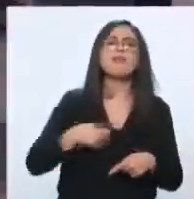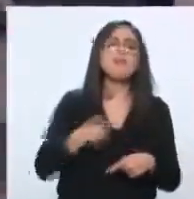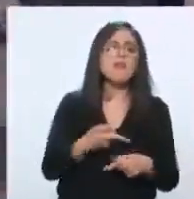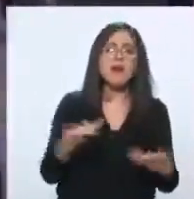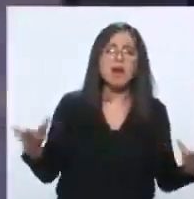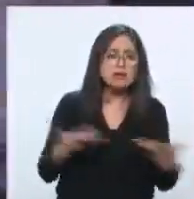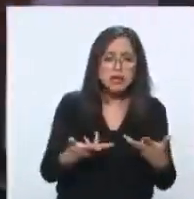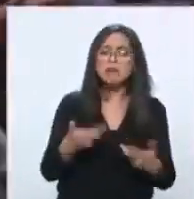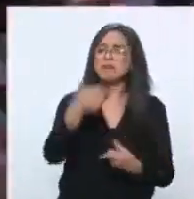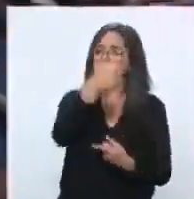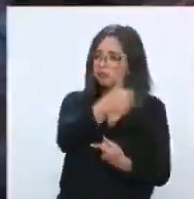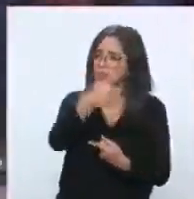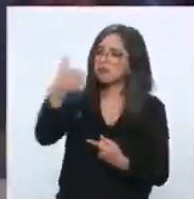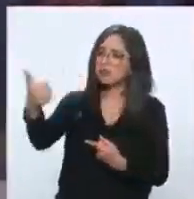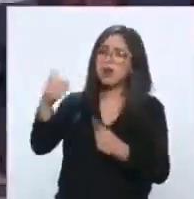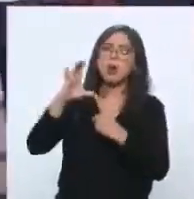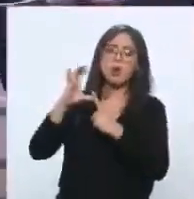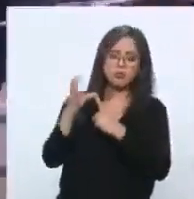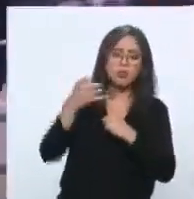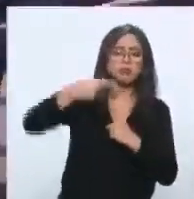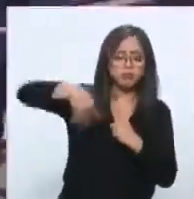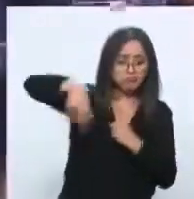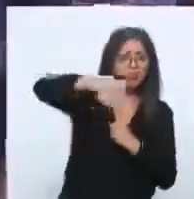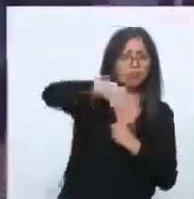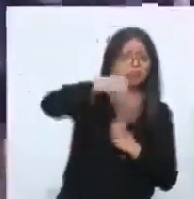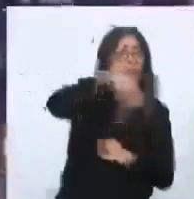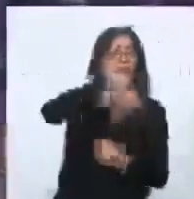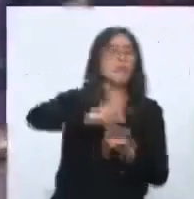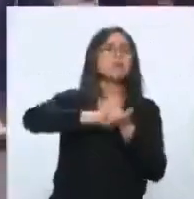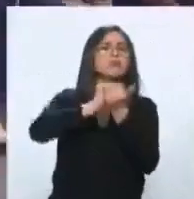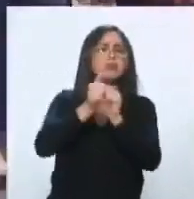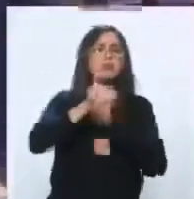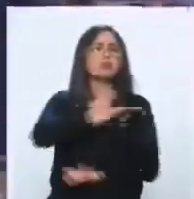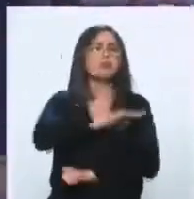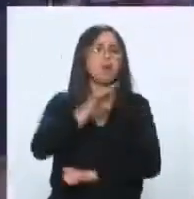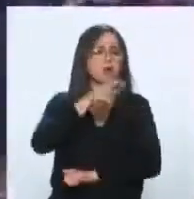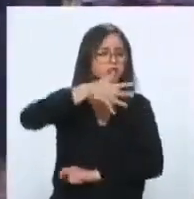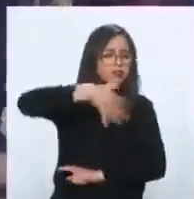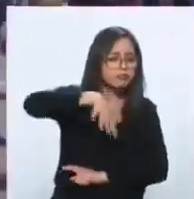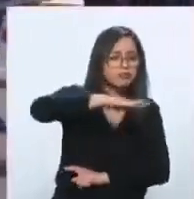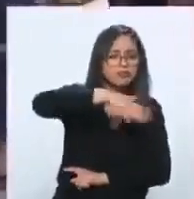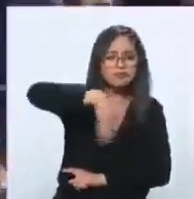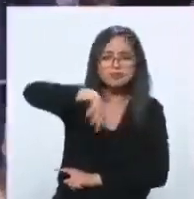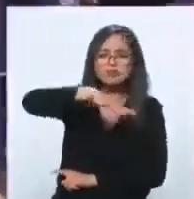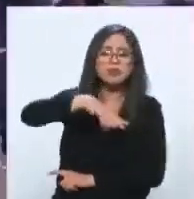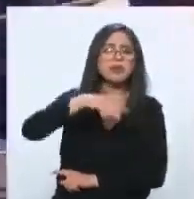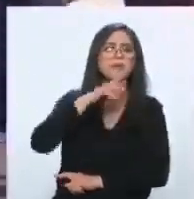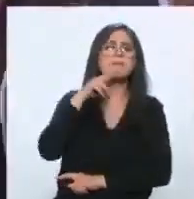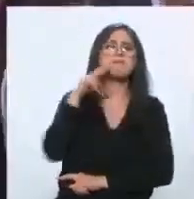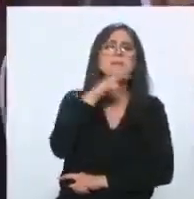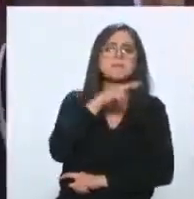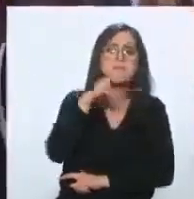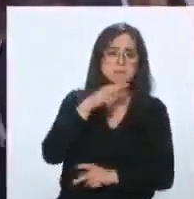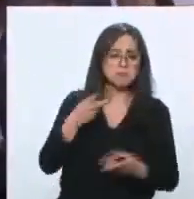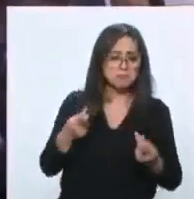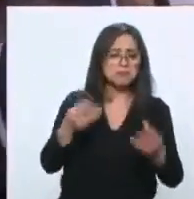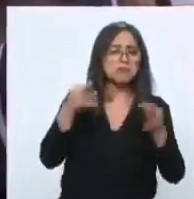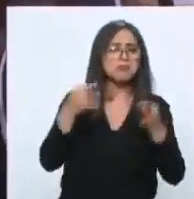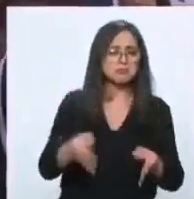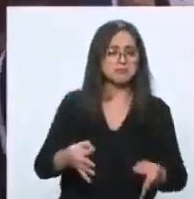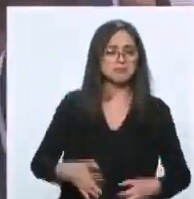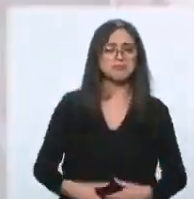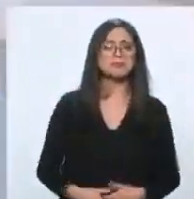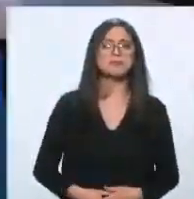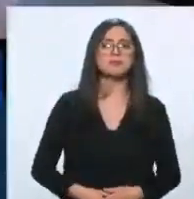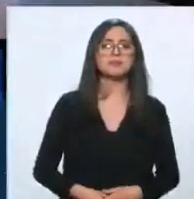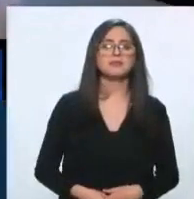las atribuciones de las comisiones de búsqueda para poder hacer una búsqueda más efectiva. Esto que dices es